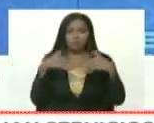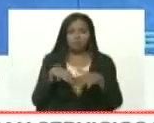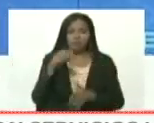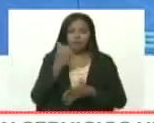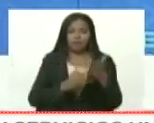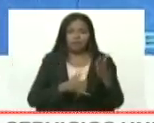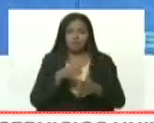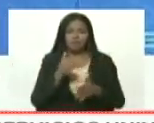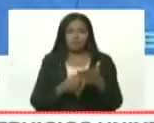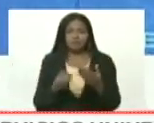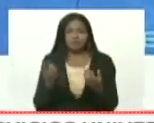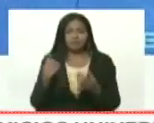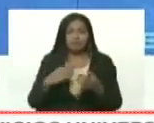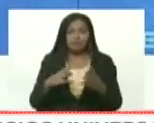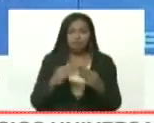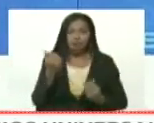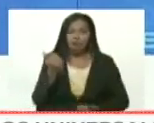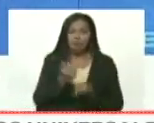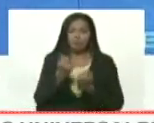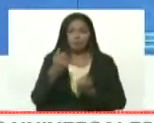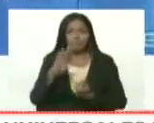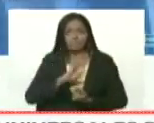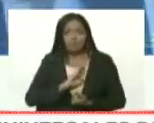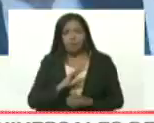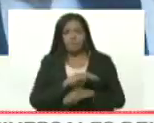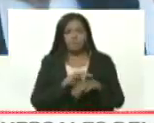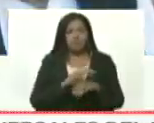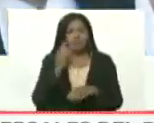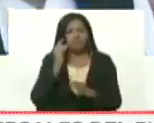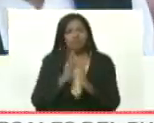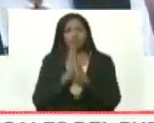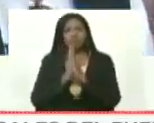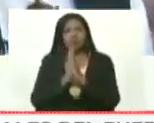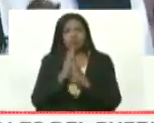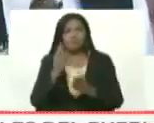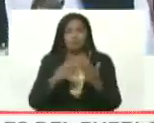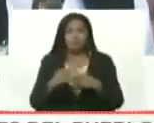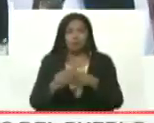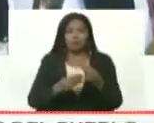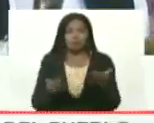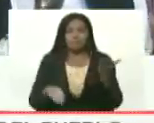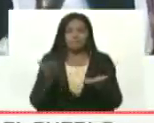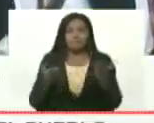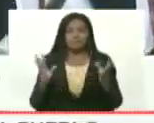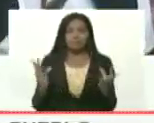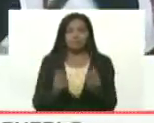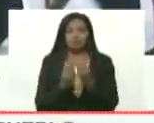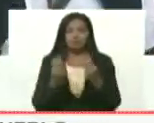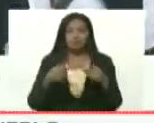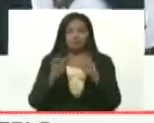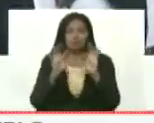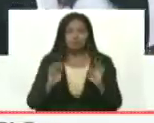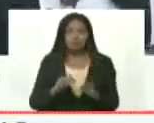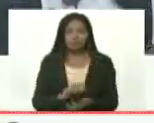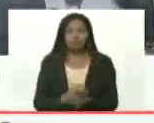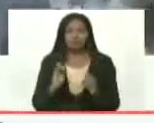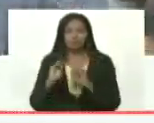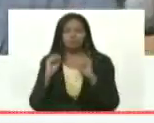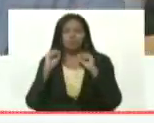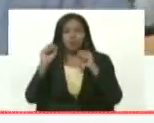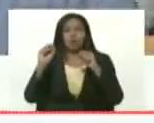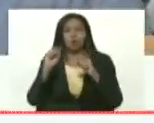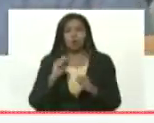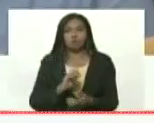inscribirse. Cuenten con todo el apoyo. Ministra, por favor, vamos a hacer un balance, resumen de ese gran